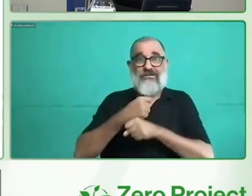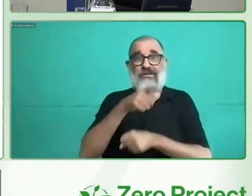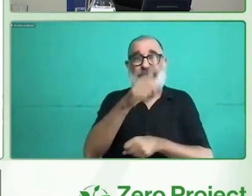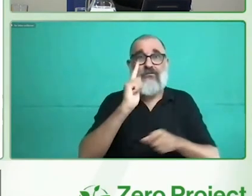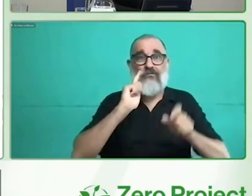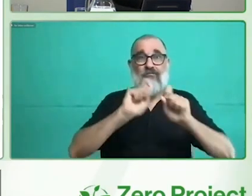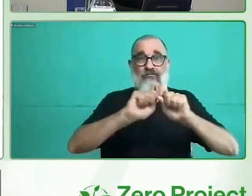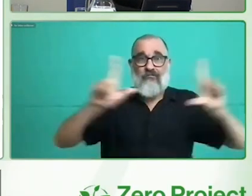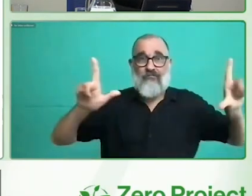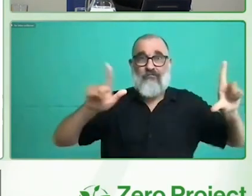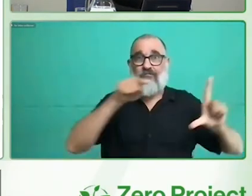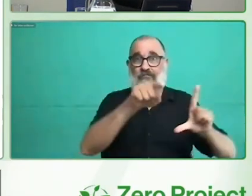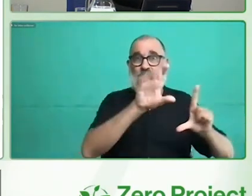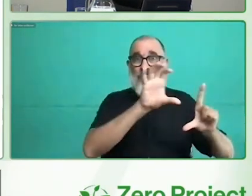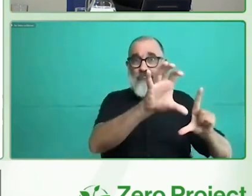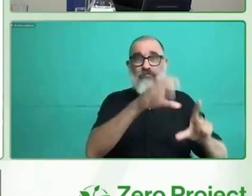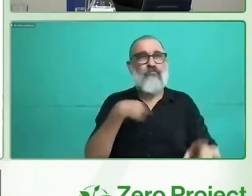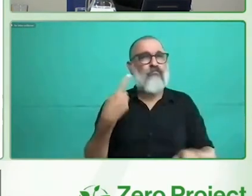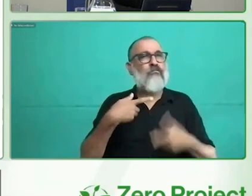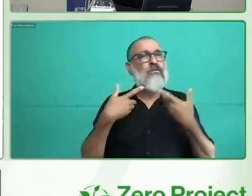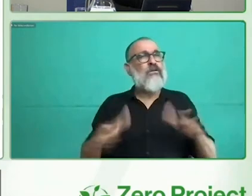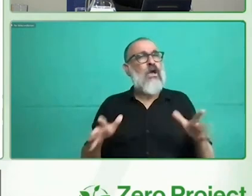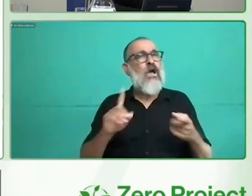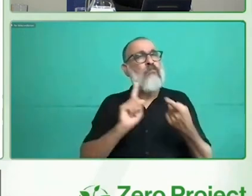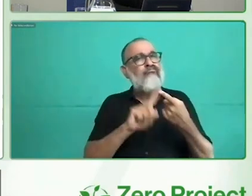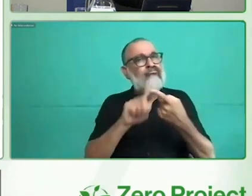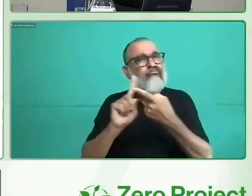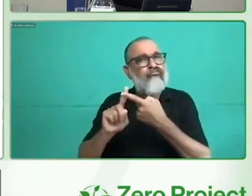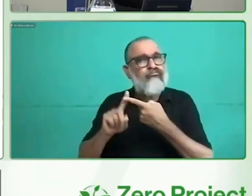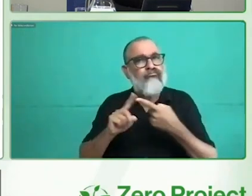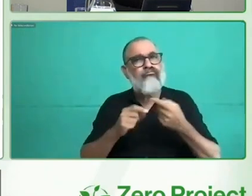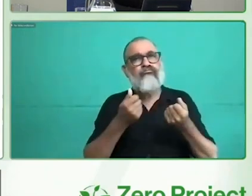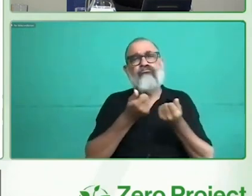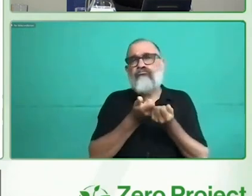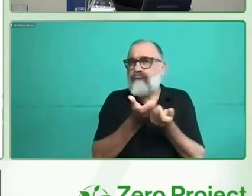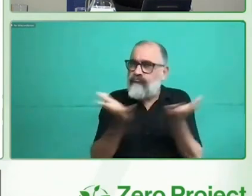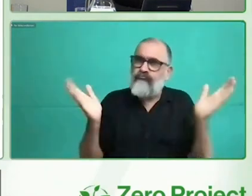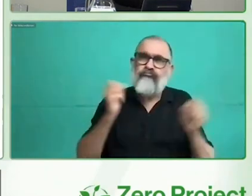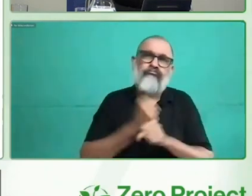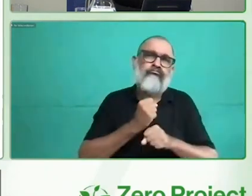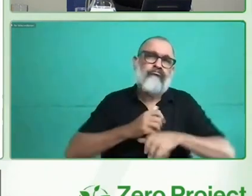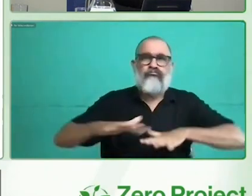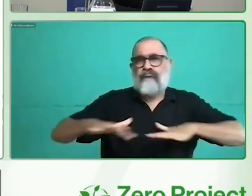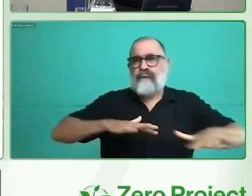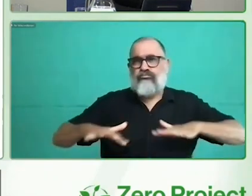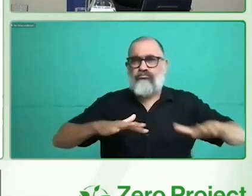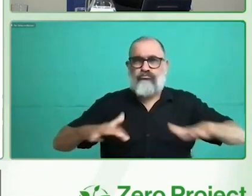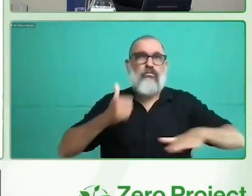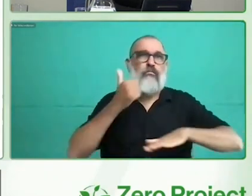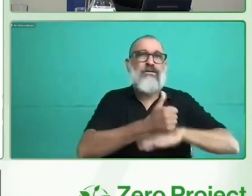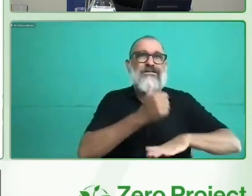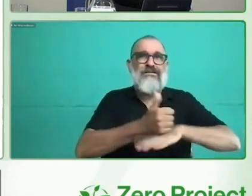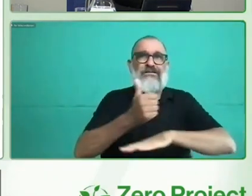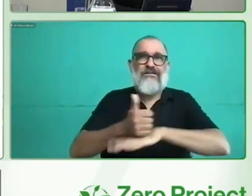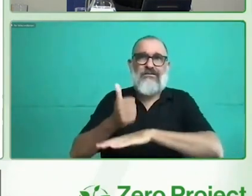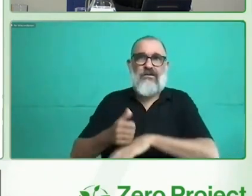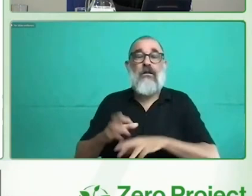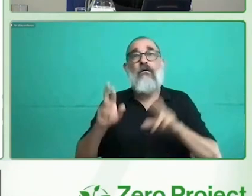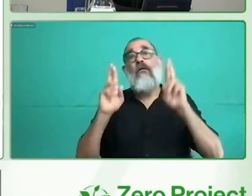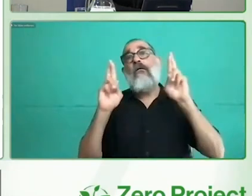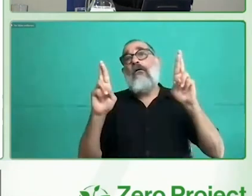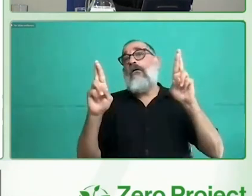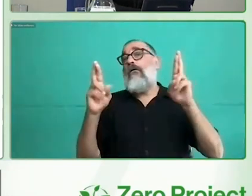tener actividades presenciales. Nosotros hemos beneficiado más de 1,000 participantes